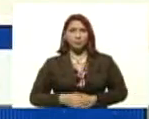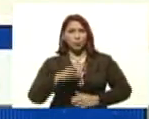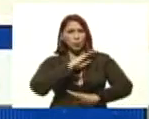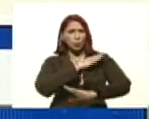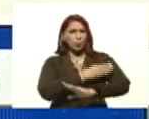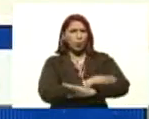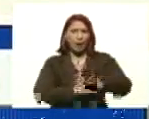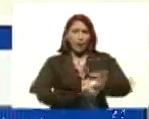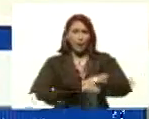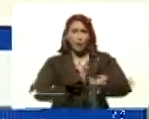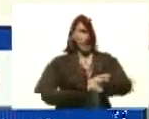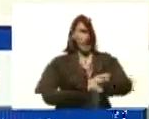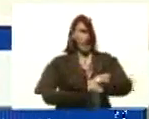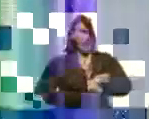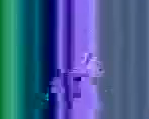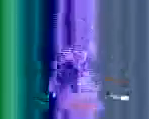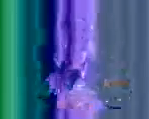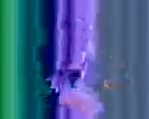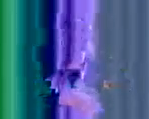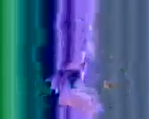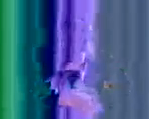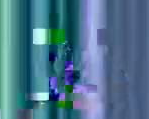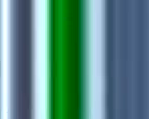Fortalecer el apoyo a la mujer,